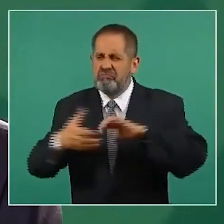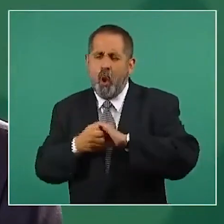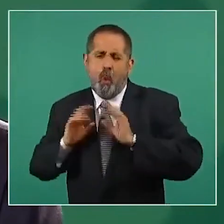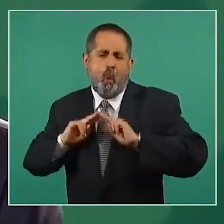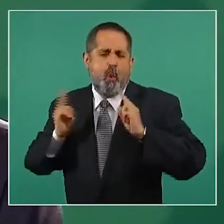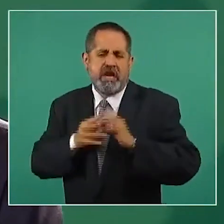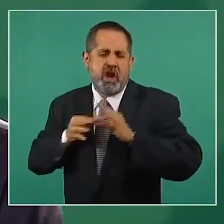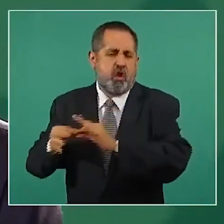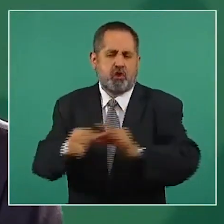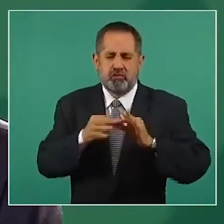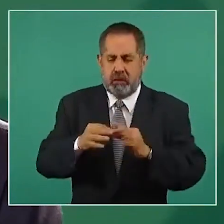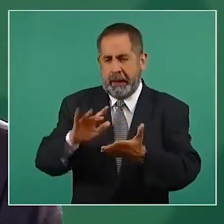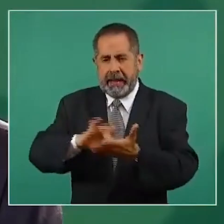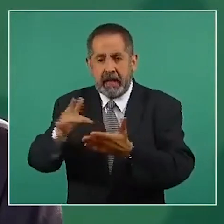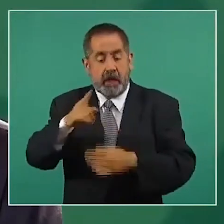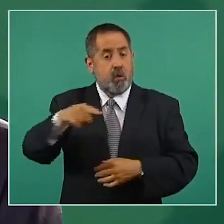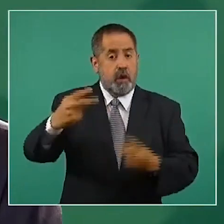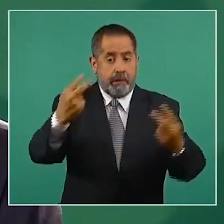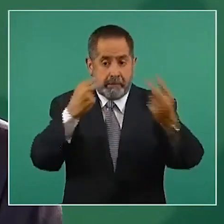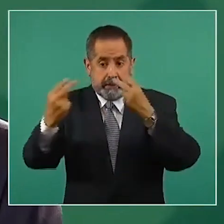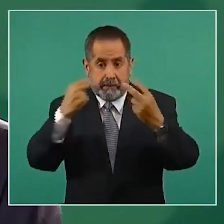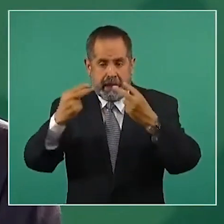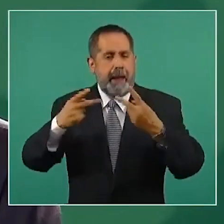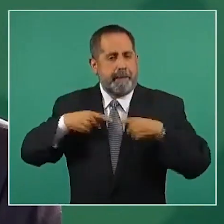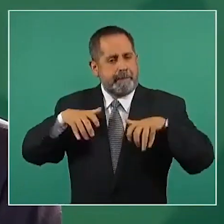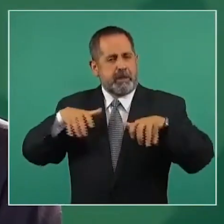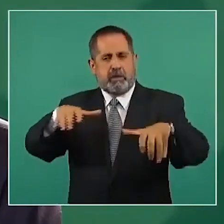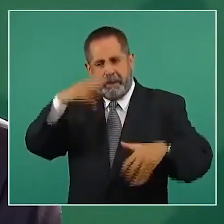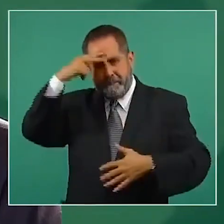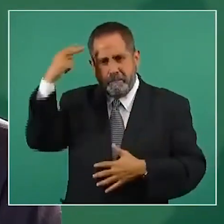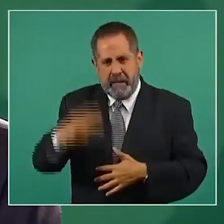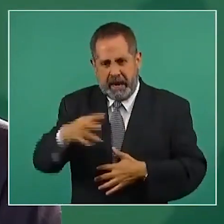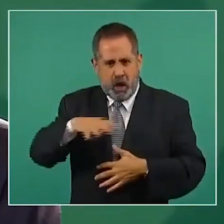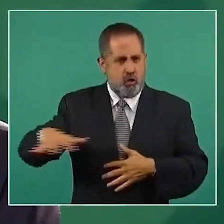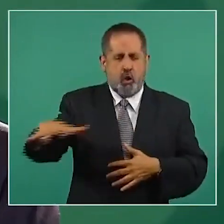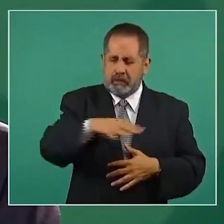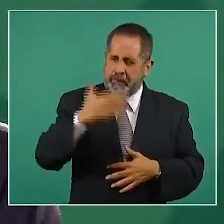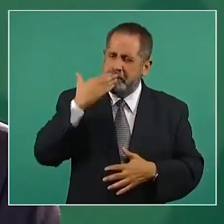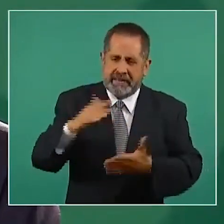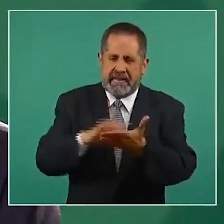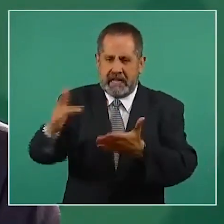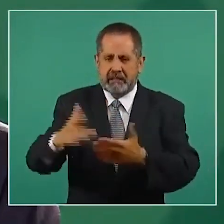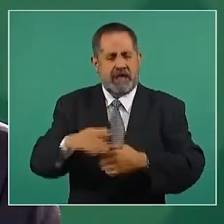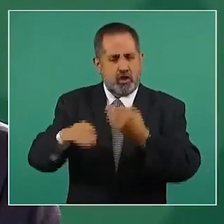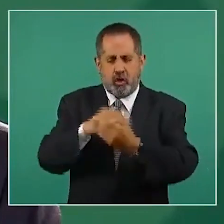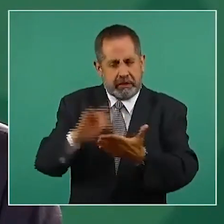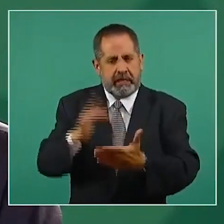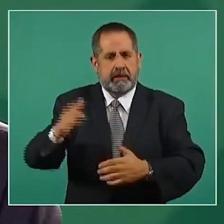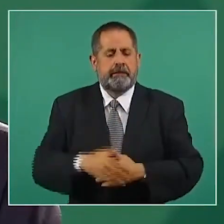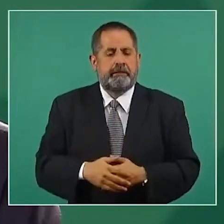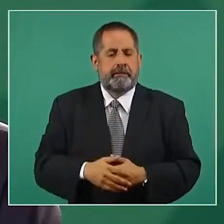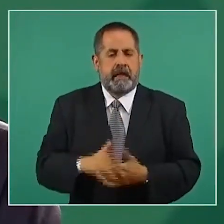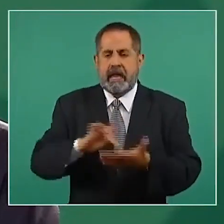gracias a todos ustedes que nos ven, son ustedes el pueblo de México y por lo tanto también a ustedes les agradecemos.